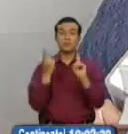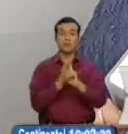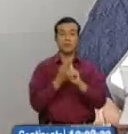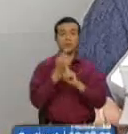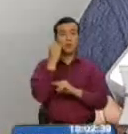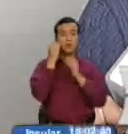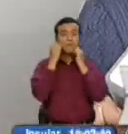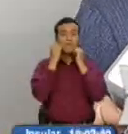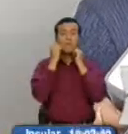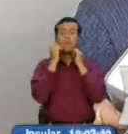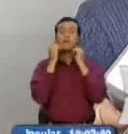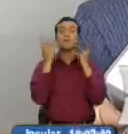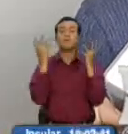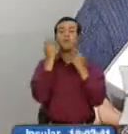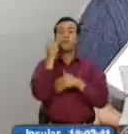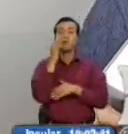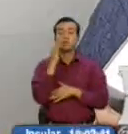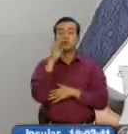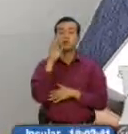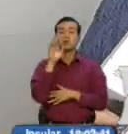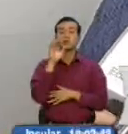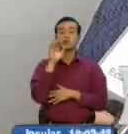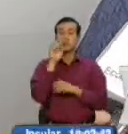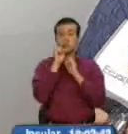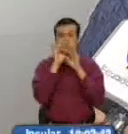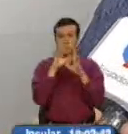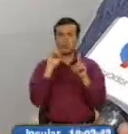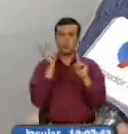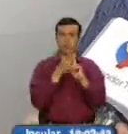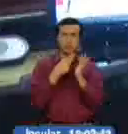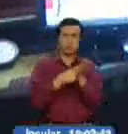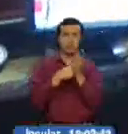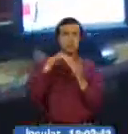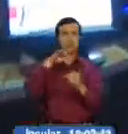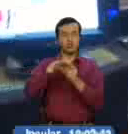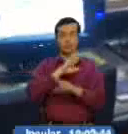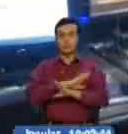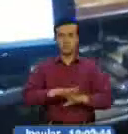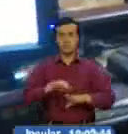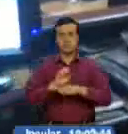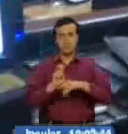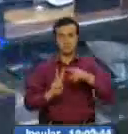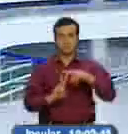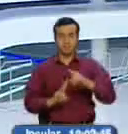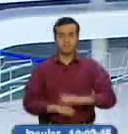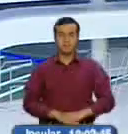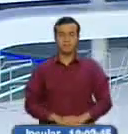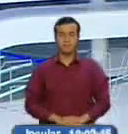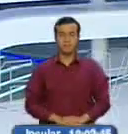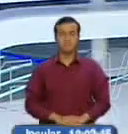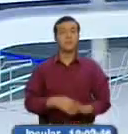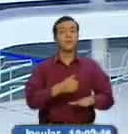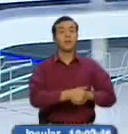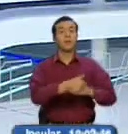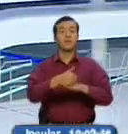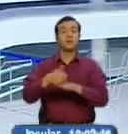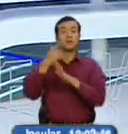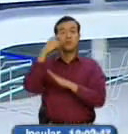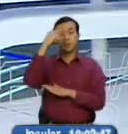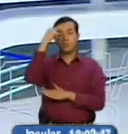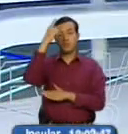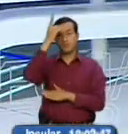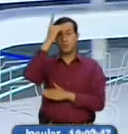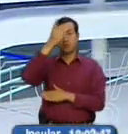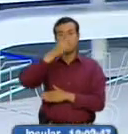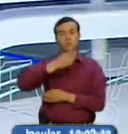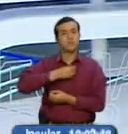septiembre seríamos convocados para el segundo debate y votación. Alexis Moncayo, Ecuador TV. Y autoridades de gobierno detallaron